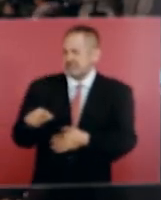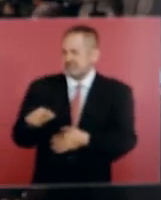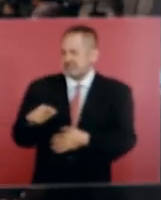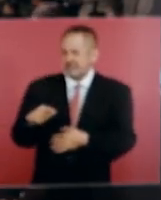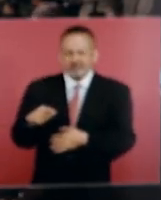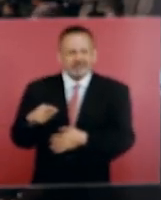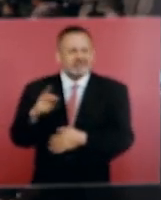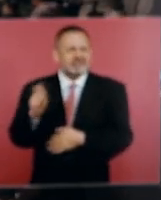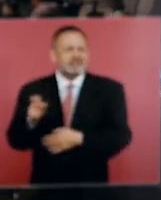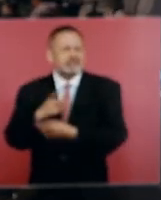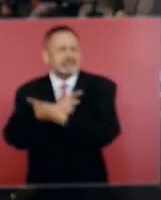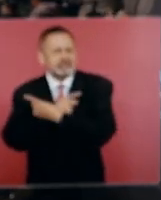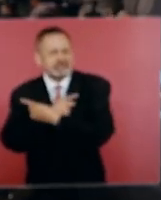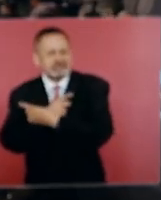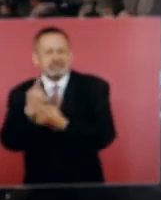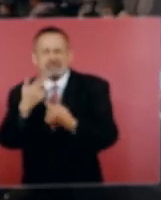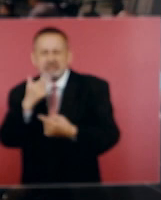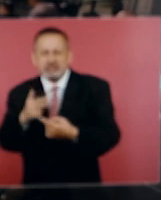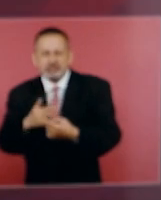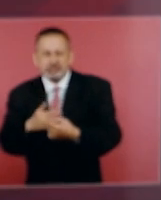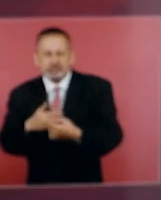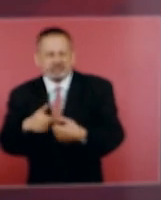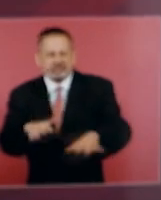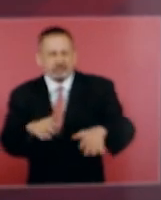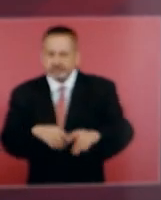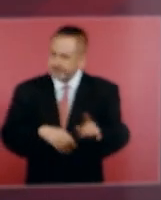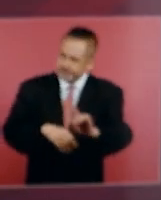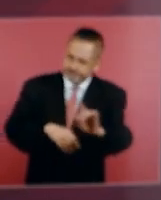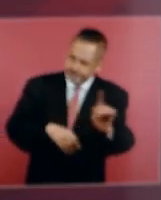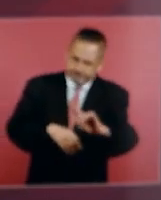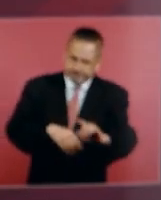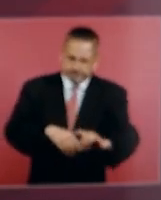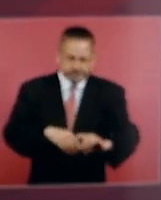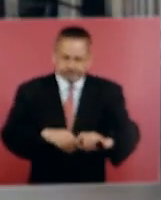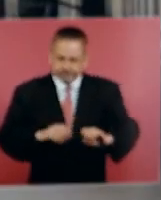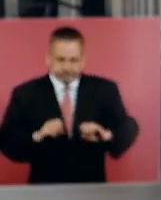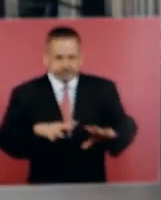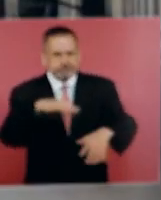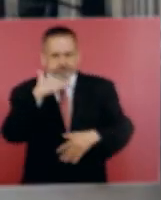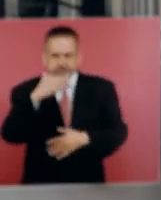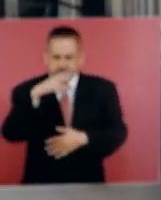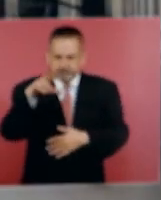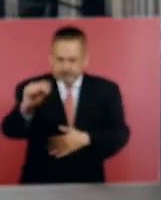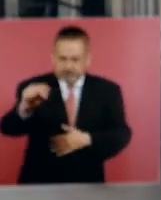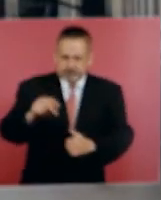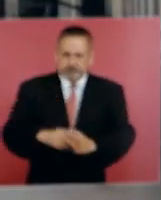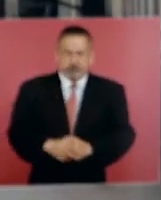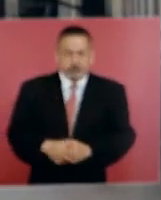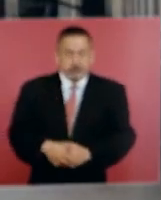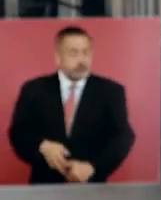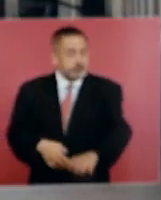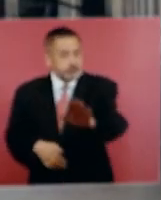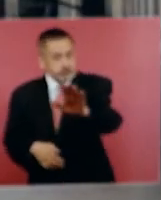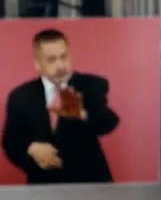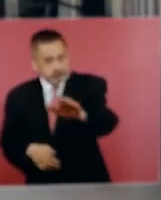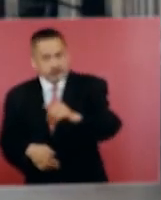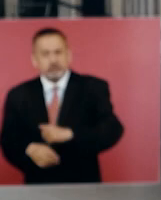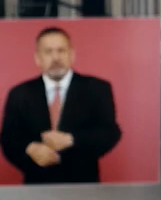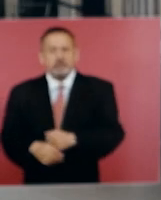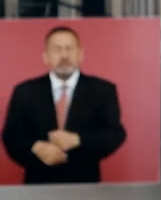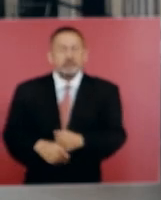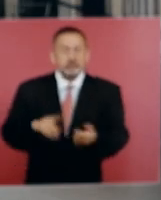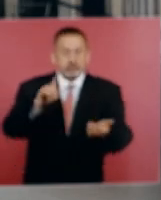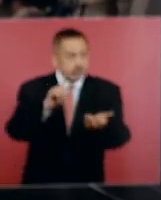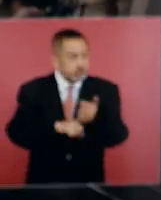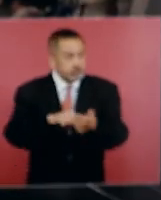y 39 elementos de las Fuerzas Armadas en la desaparición de los 43 normalistas de Ayotzinapa. Agregó que aún resta